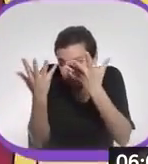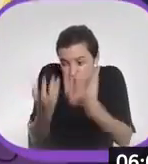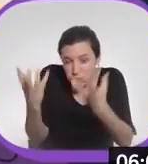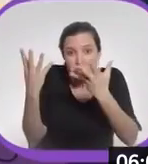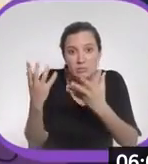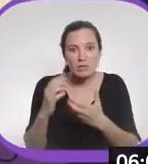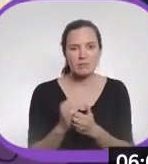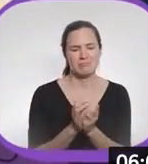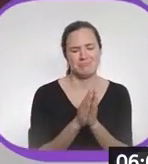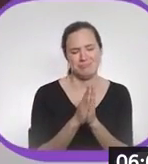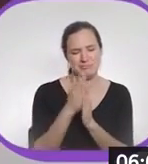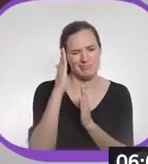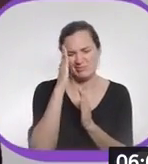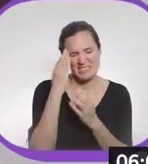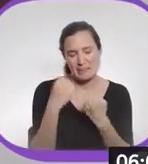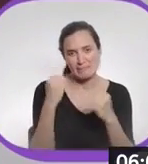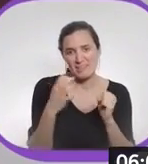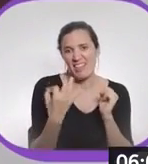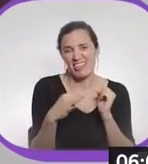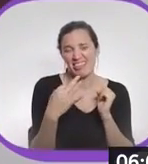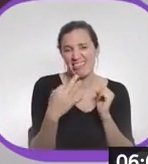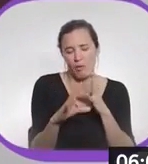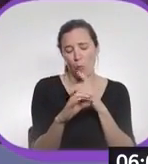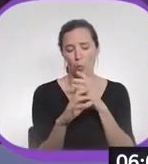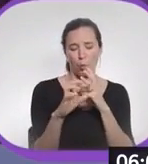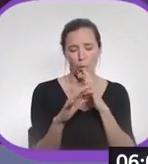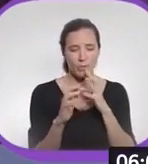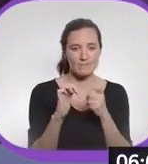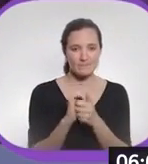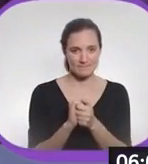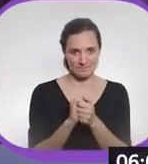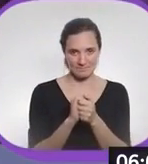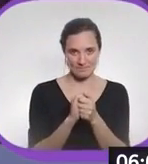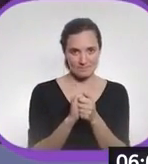¡Vamos! ¡Oh, no! ¡Debo practicar tuba!